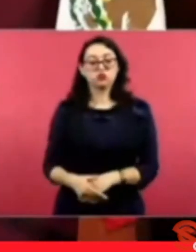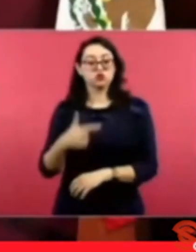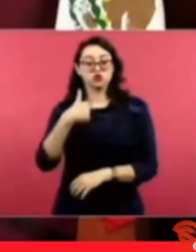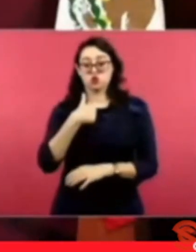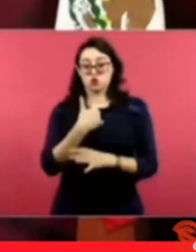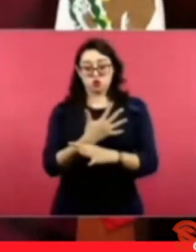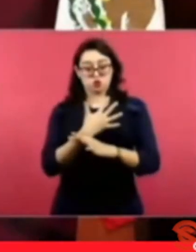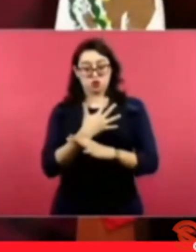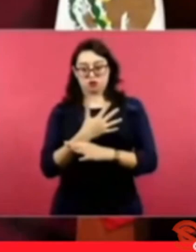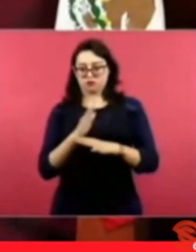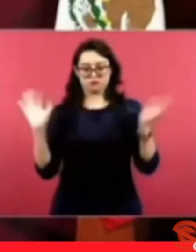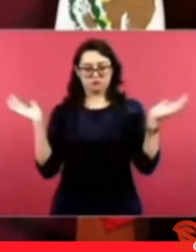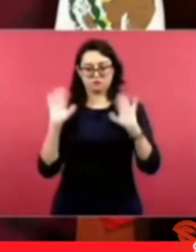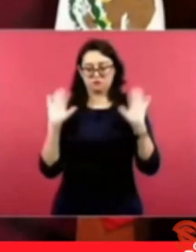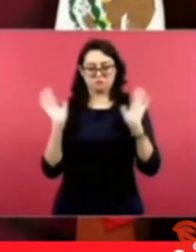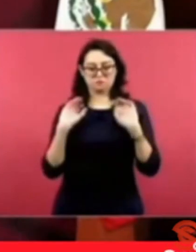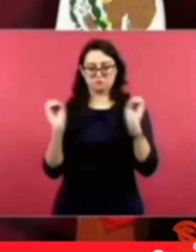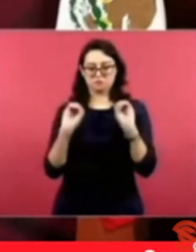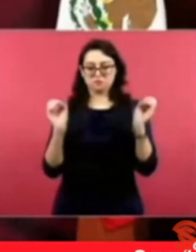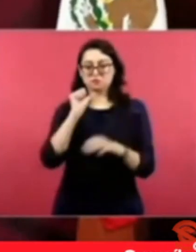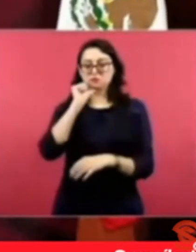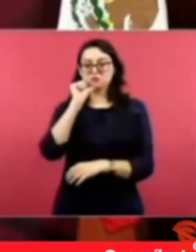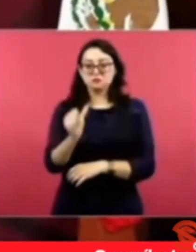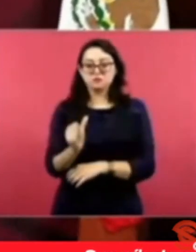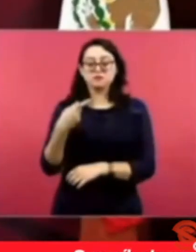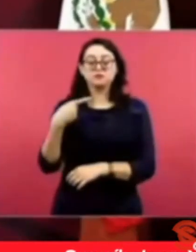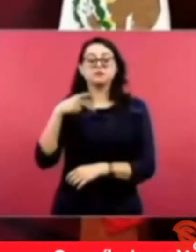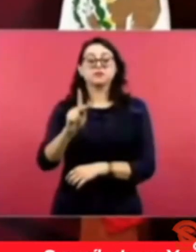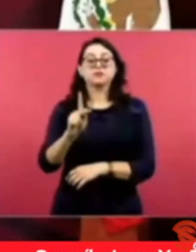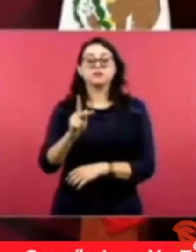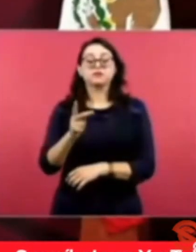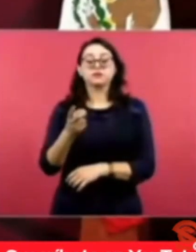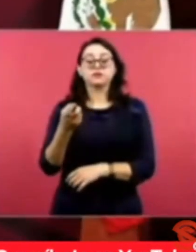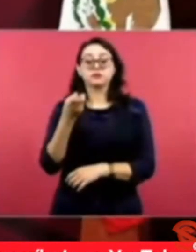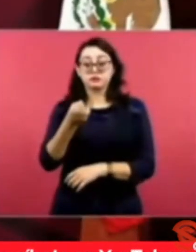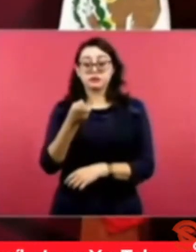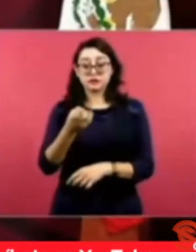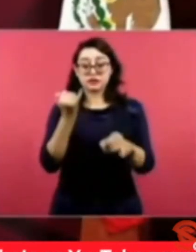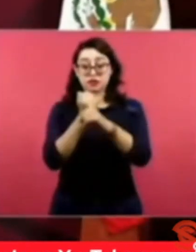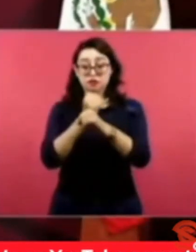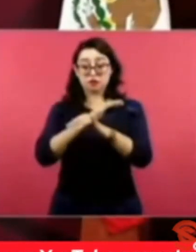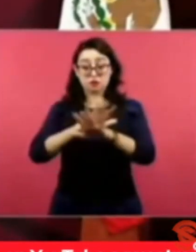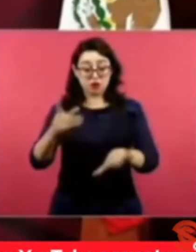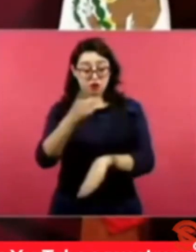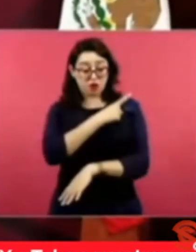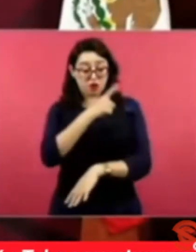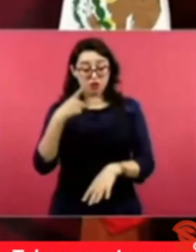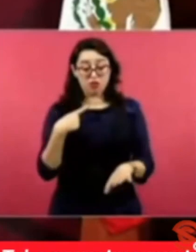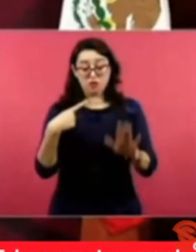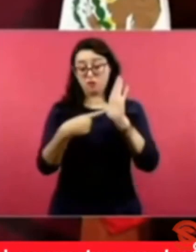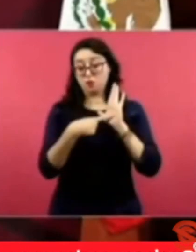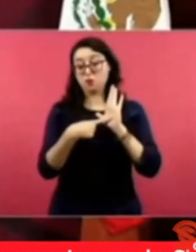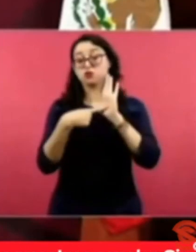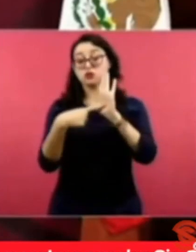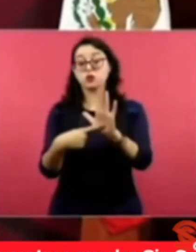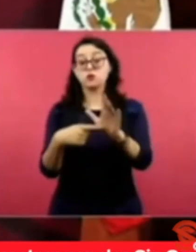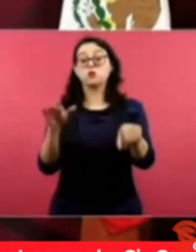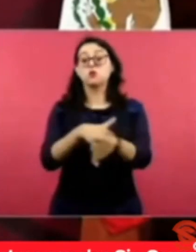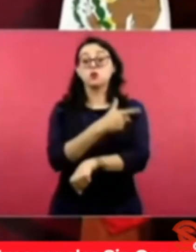imagen, si no la ponemos aquí, no sale